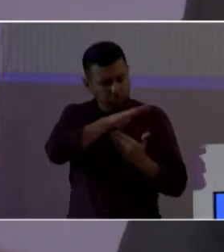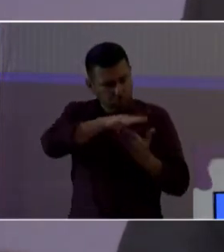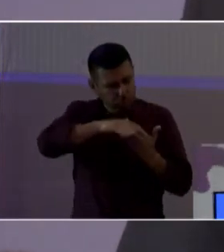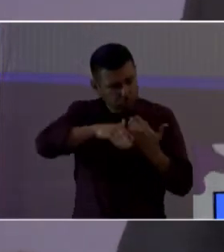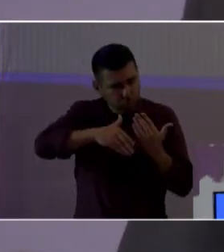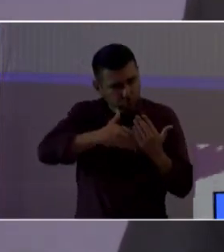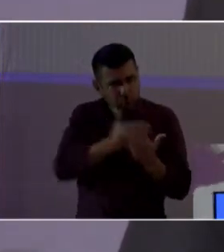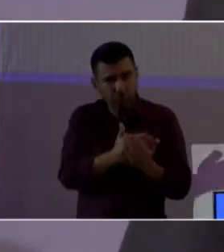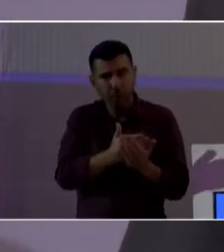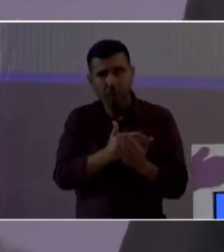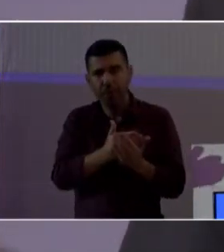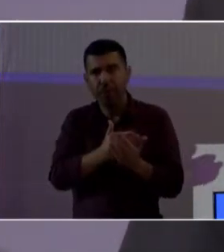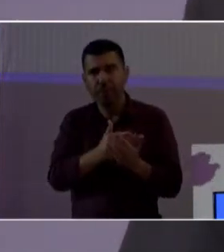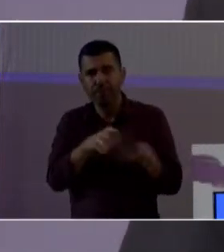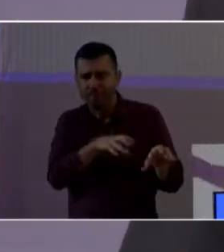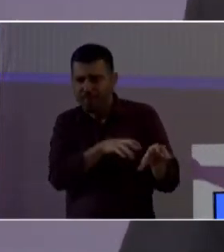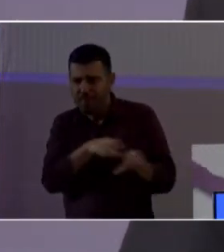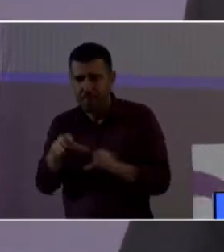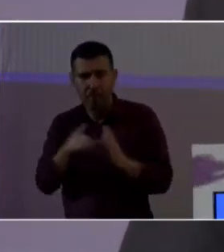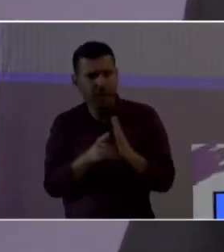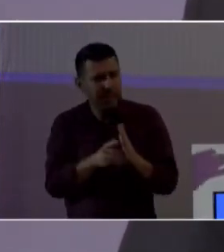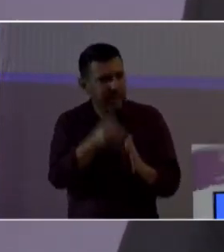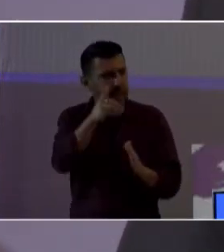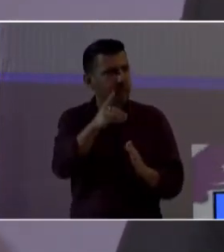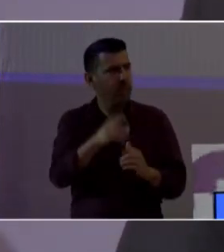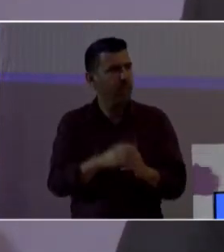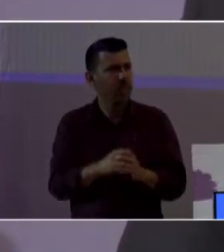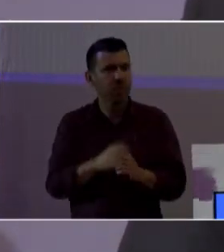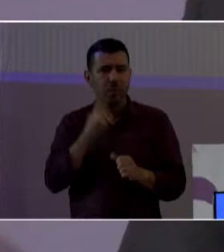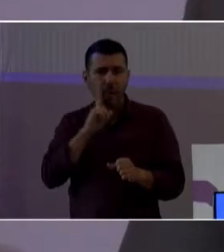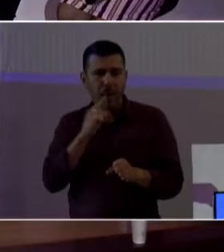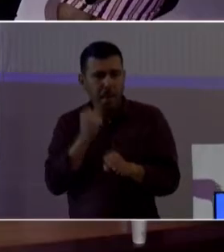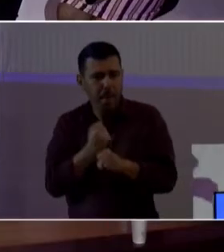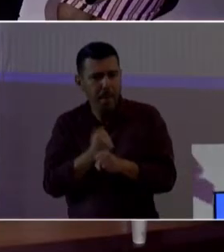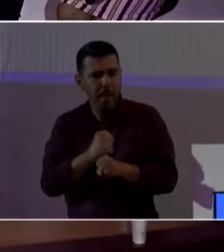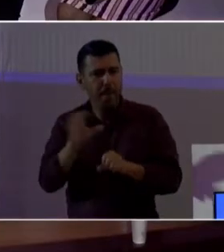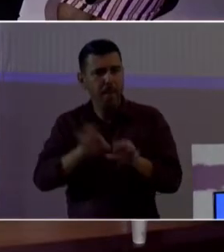empleo, ¿qué es? ¿Cuántos faltan, Andrés?